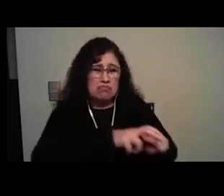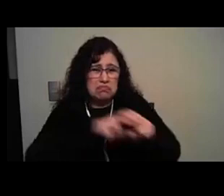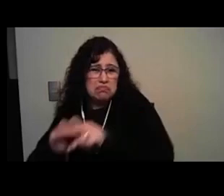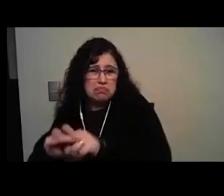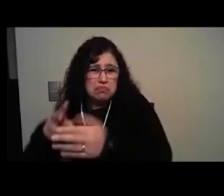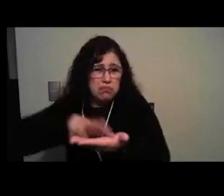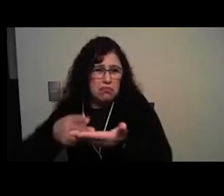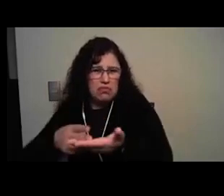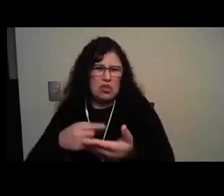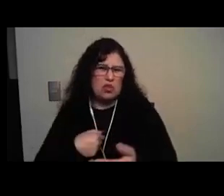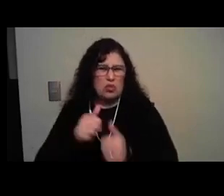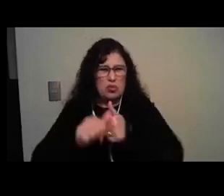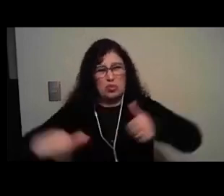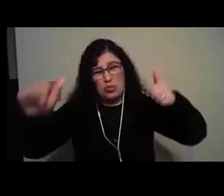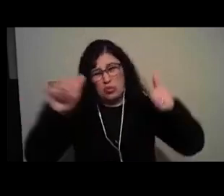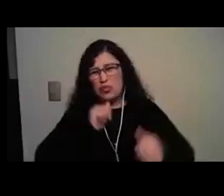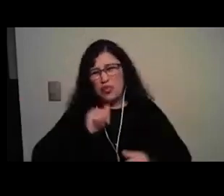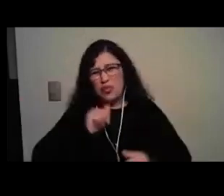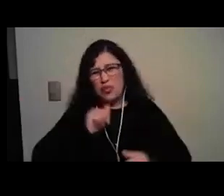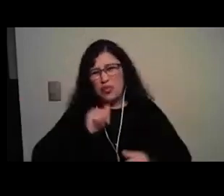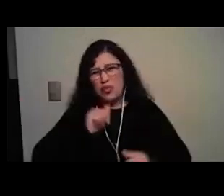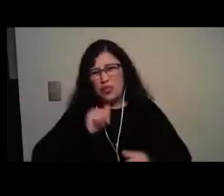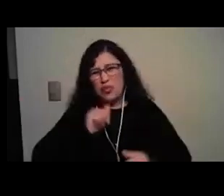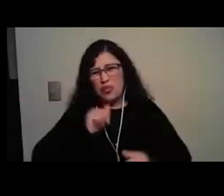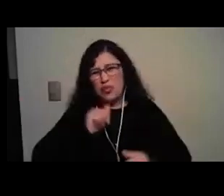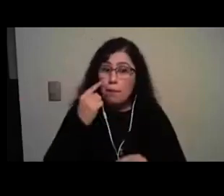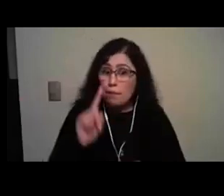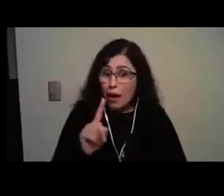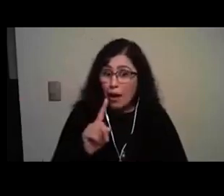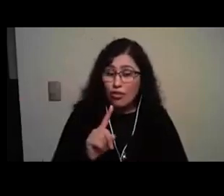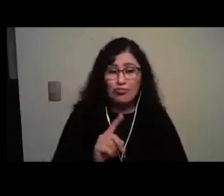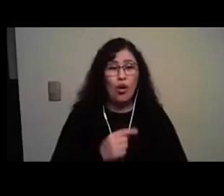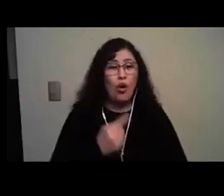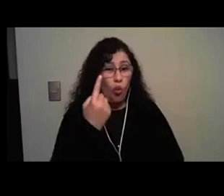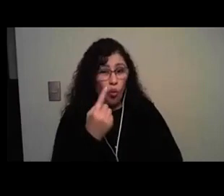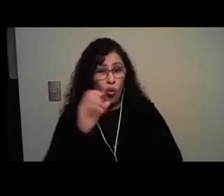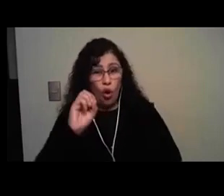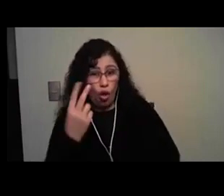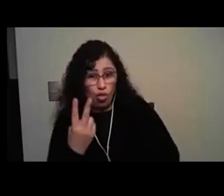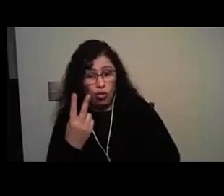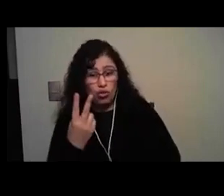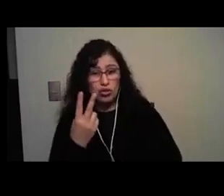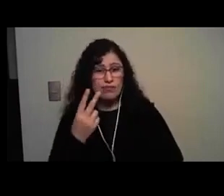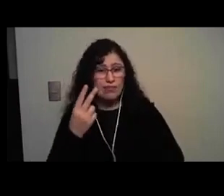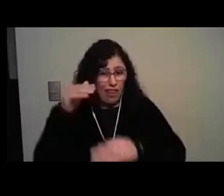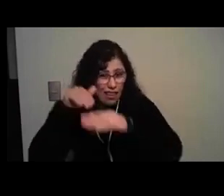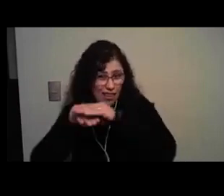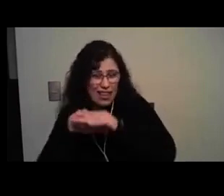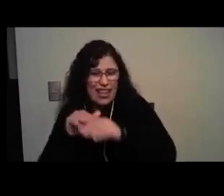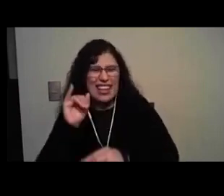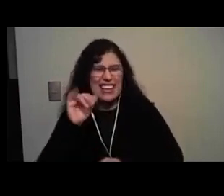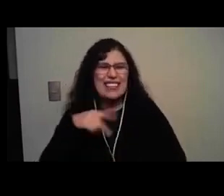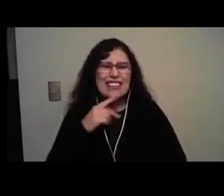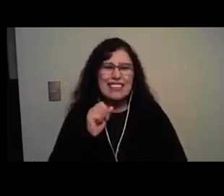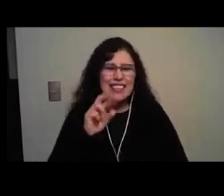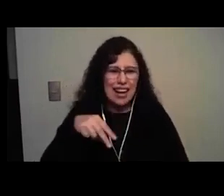que en quinto año, por lo menos en uno o dos internados, le va a tocar hacer mucho esto, ¿ya? Porque es